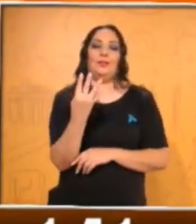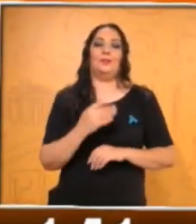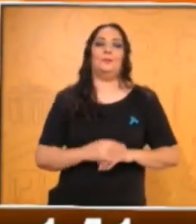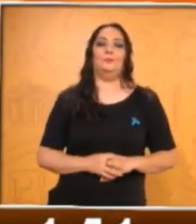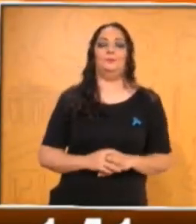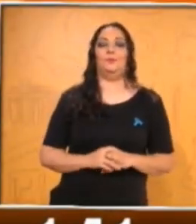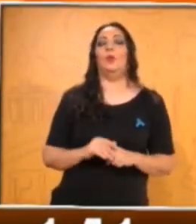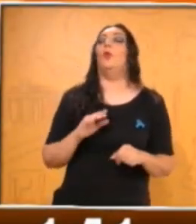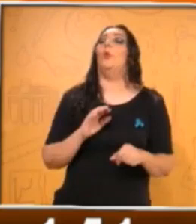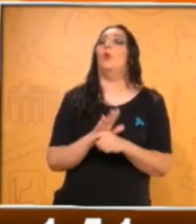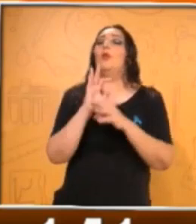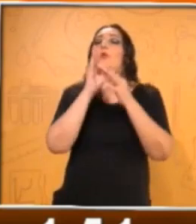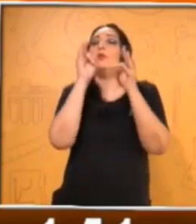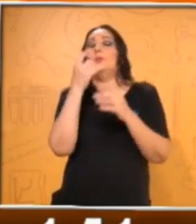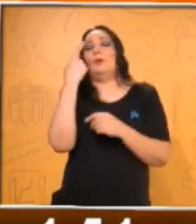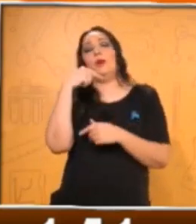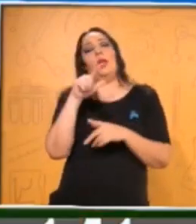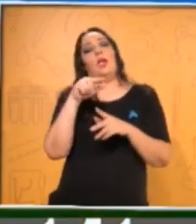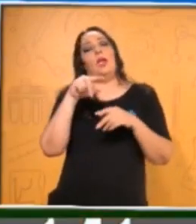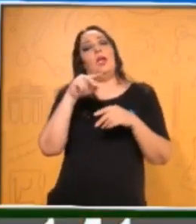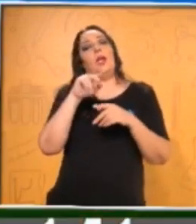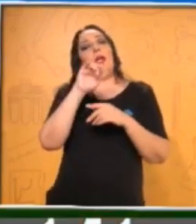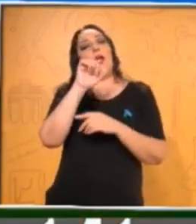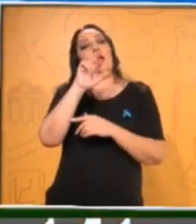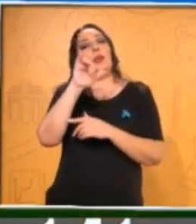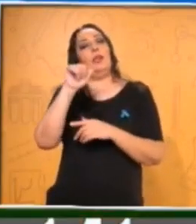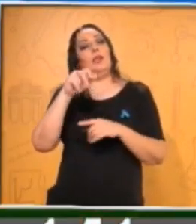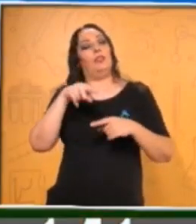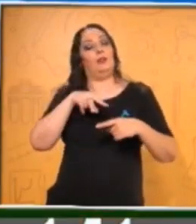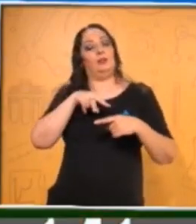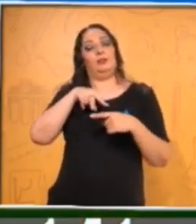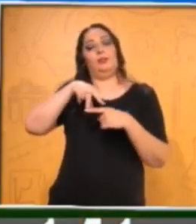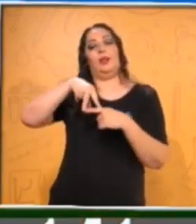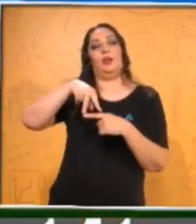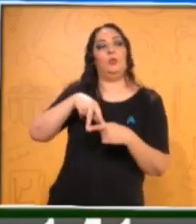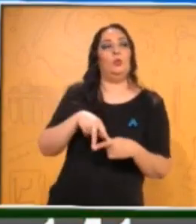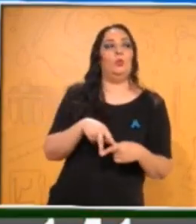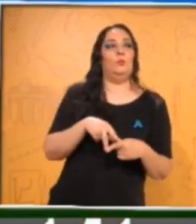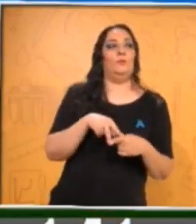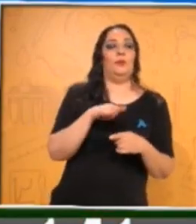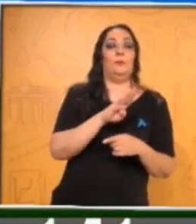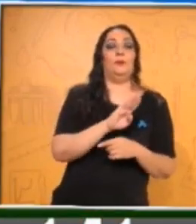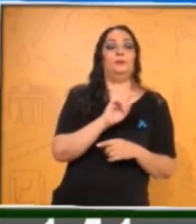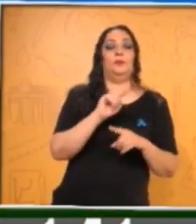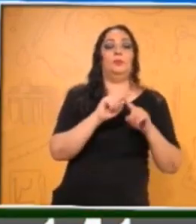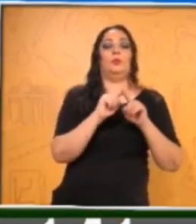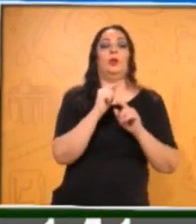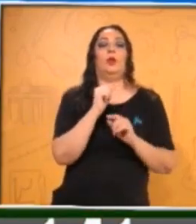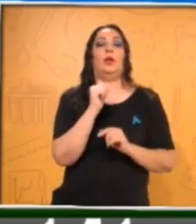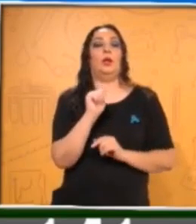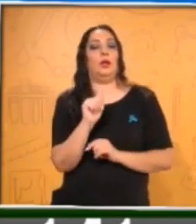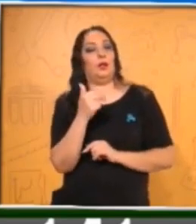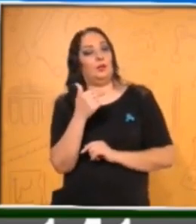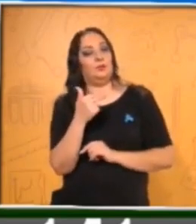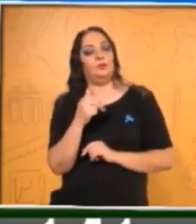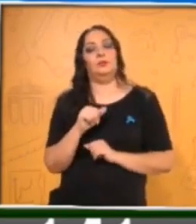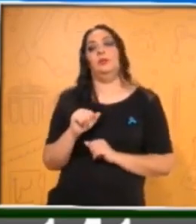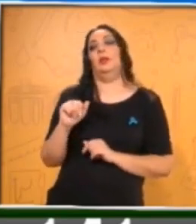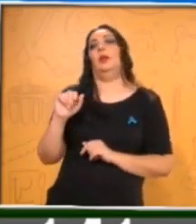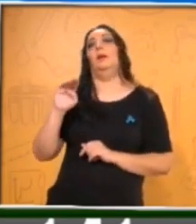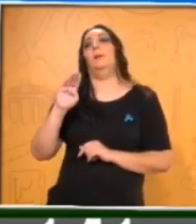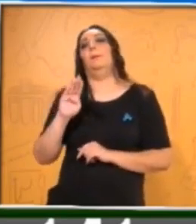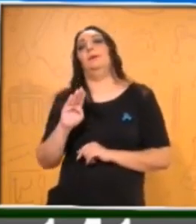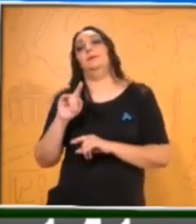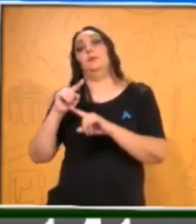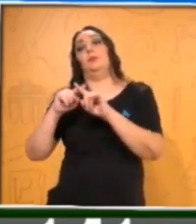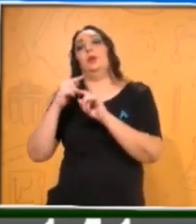¿Cuál es la fórmula para calcular el área del triángulo? Regalada. Triangulito para base por altura, rombo para base por altura entre